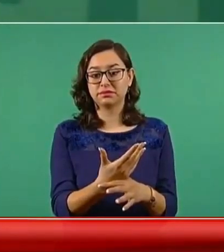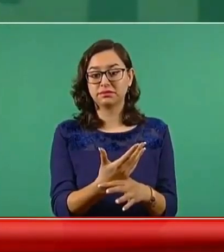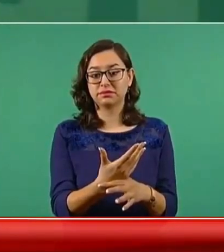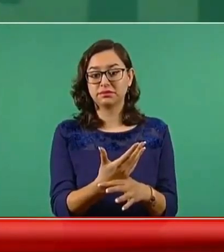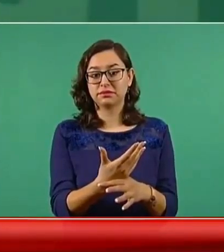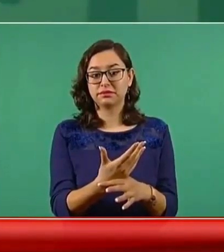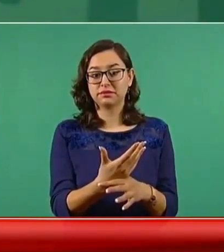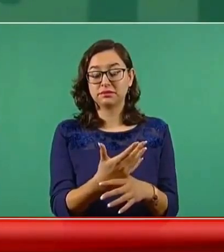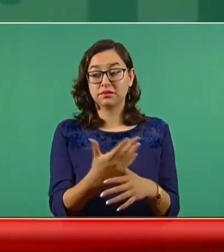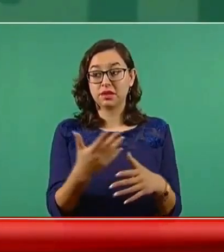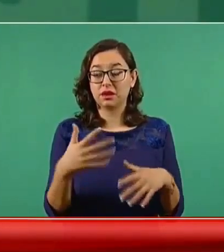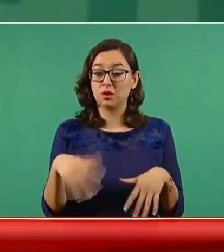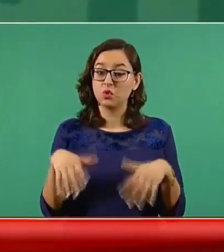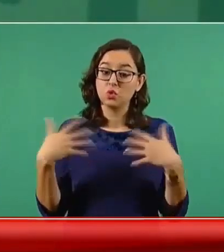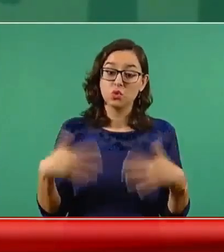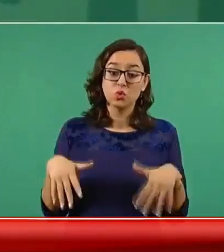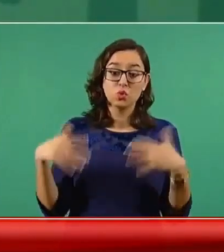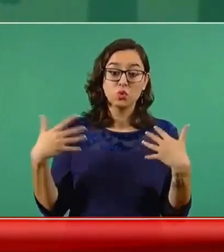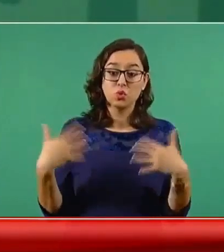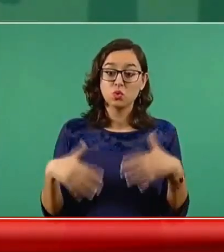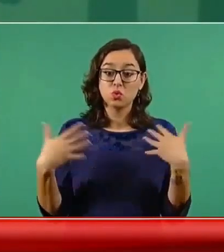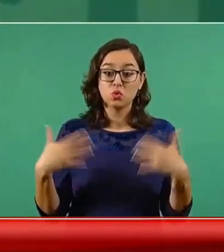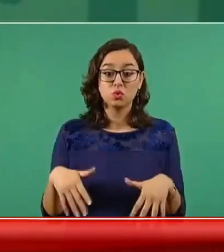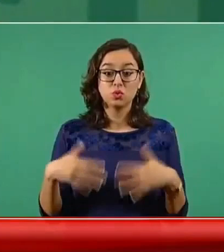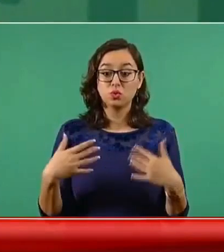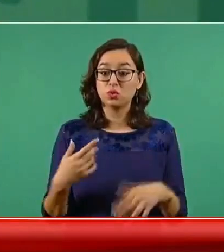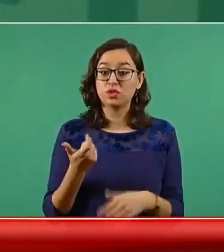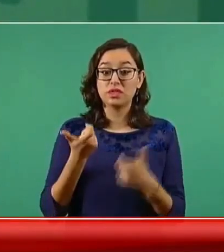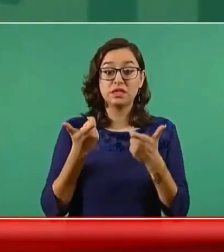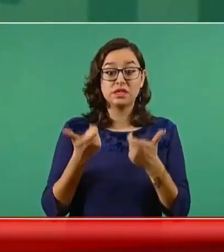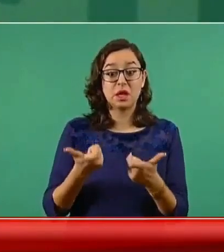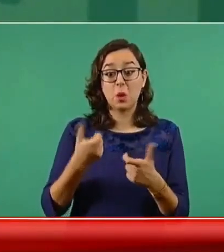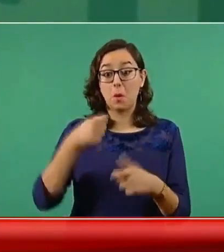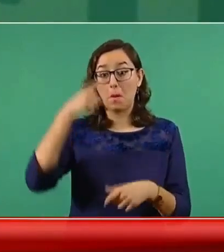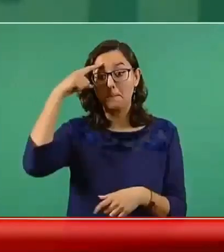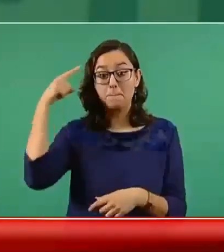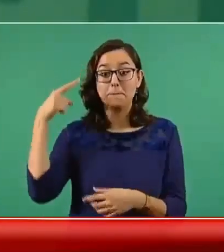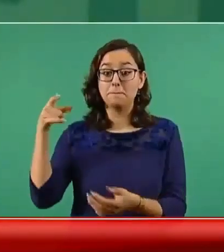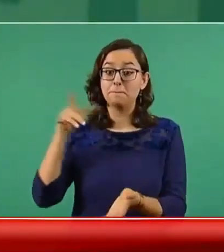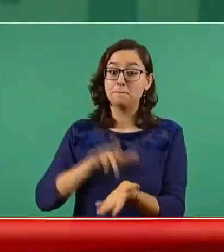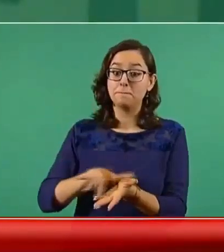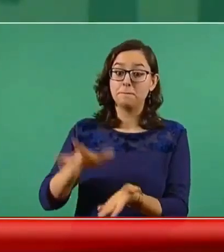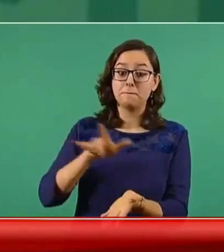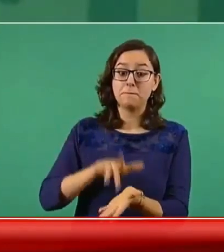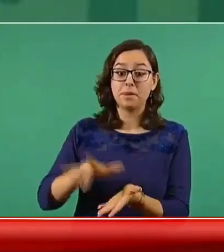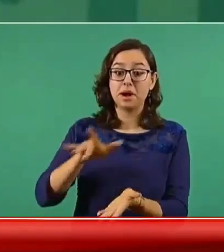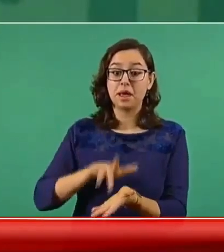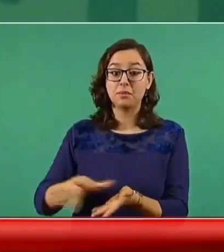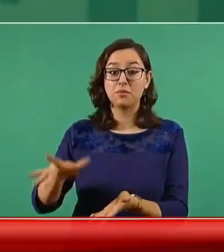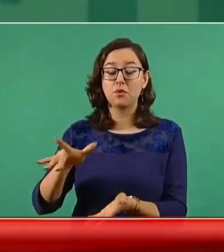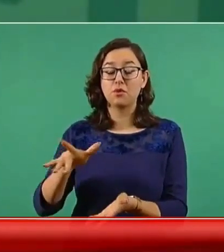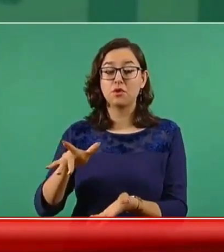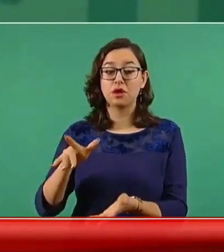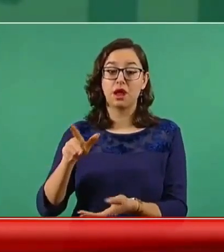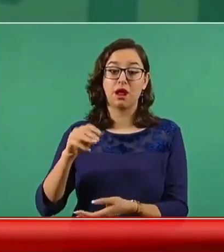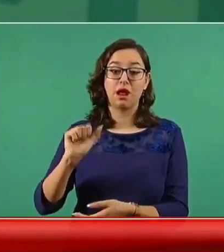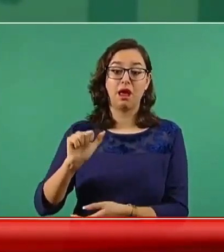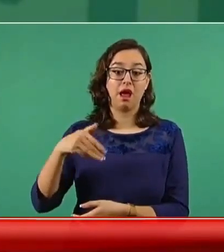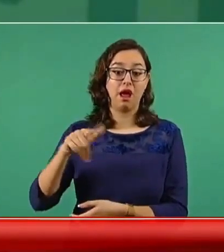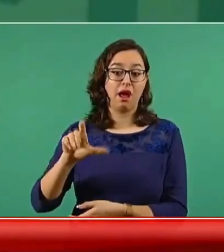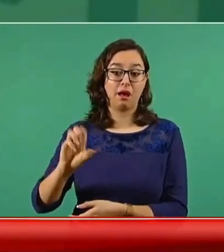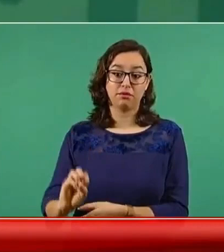hacer ver de qué es dinero para campaña dinero político dinero para mí